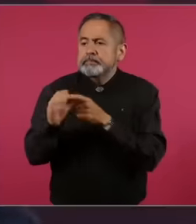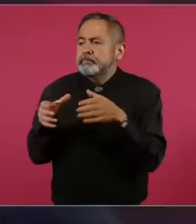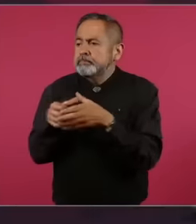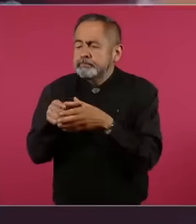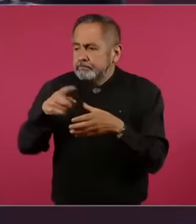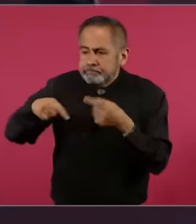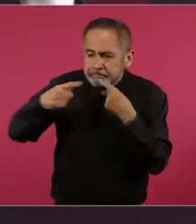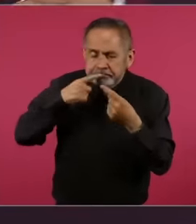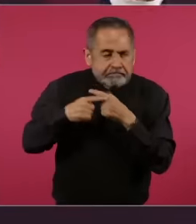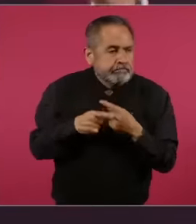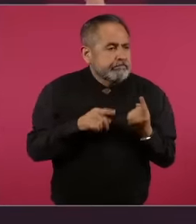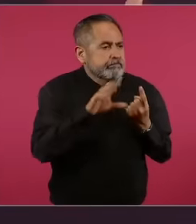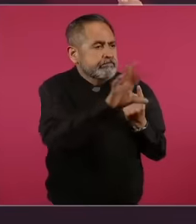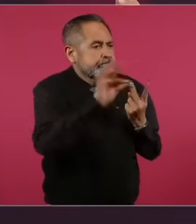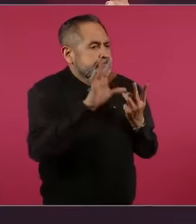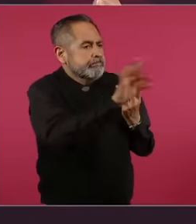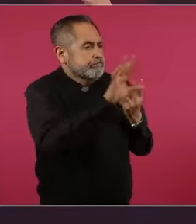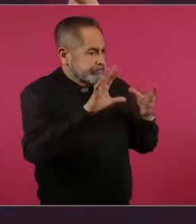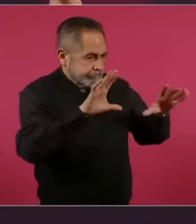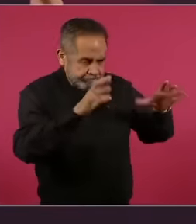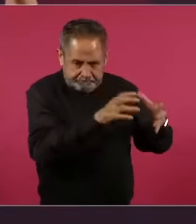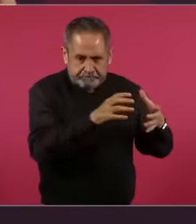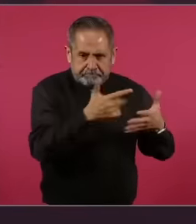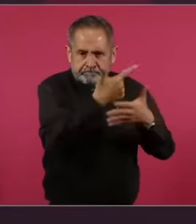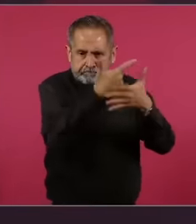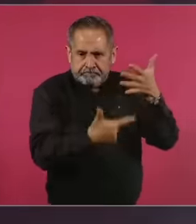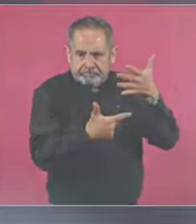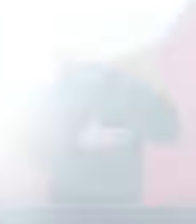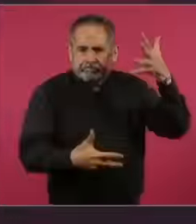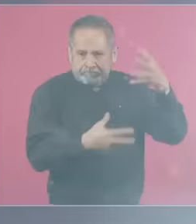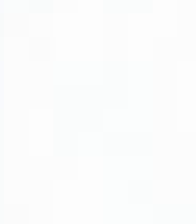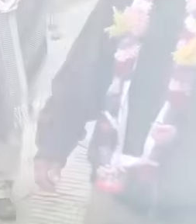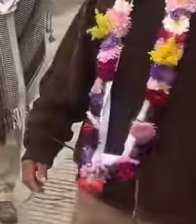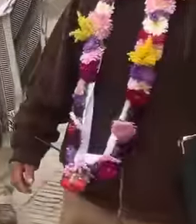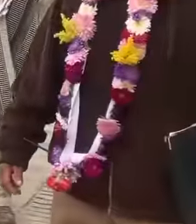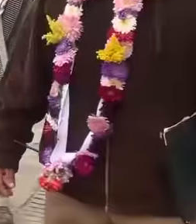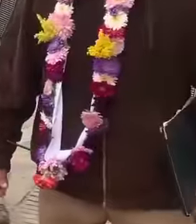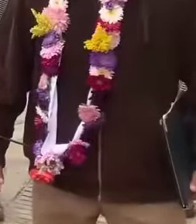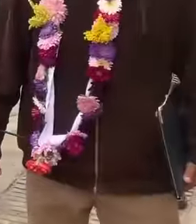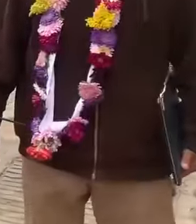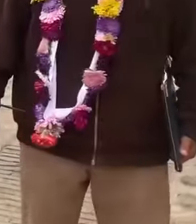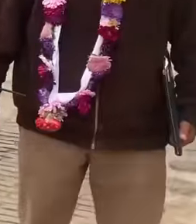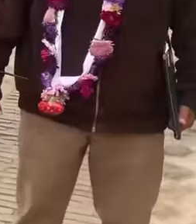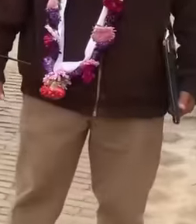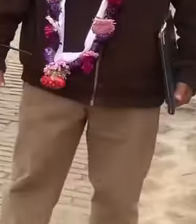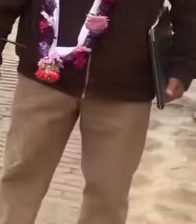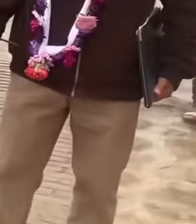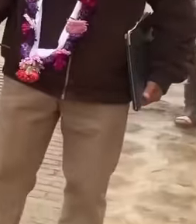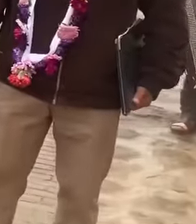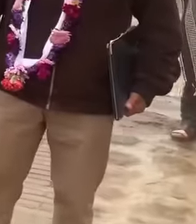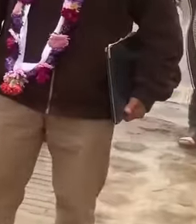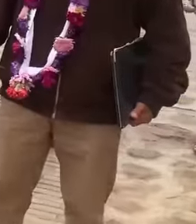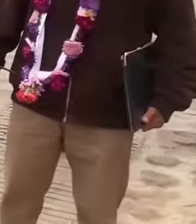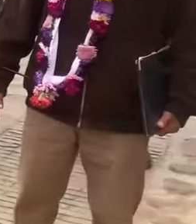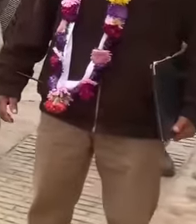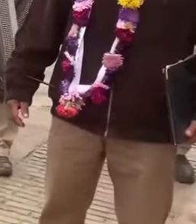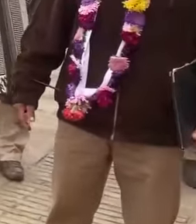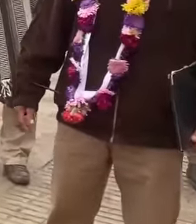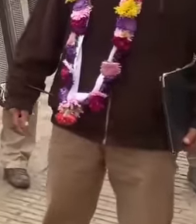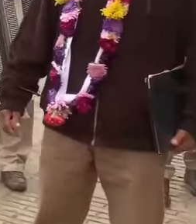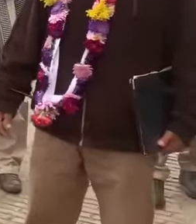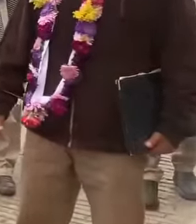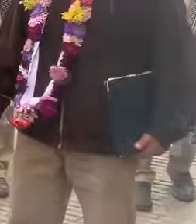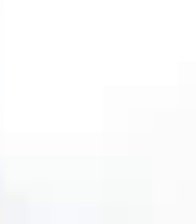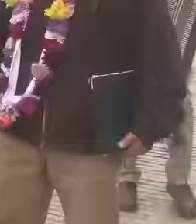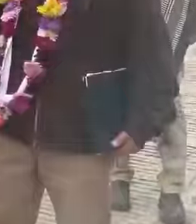sus sueños que anhelaba por muchos años, y esto se lo debe gracias al pueblo de